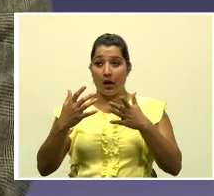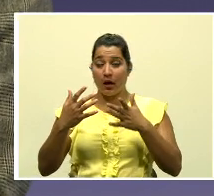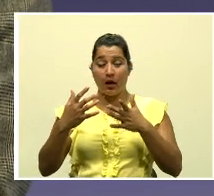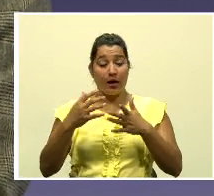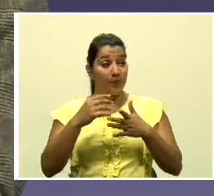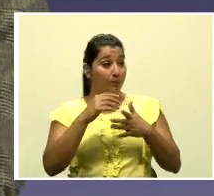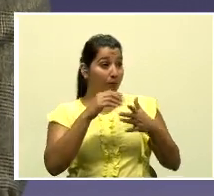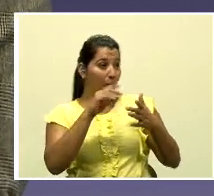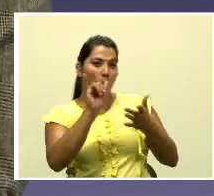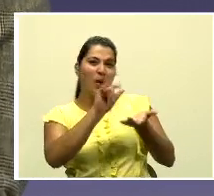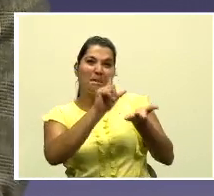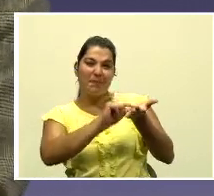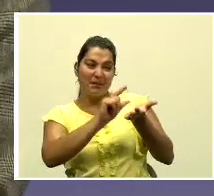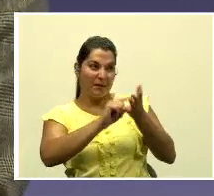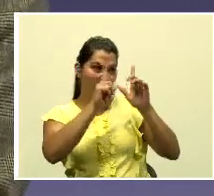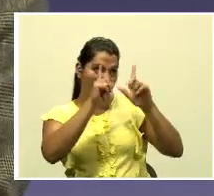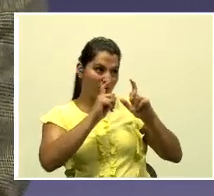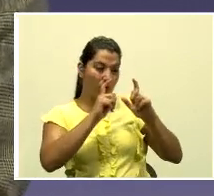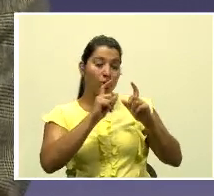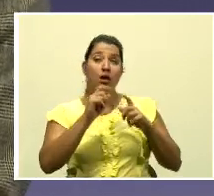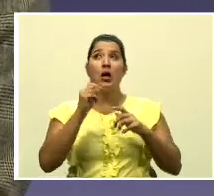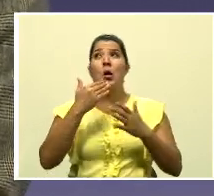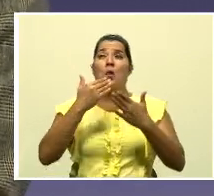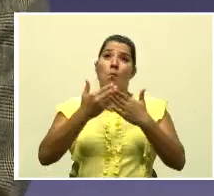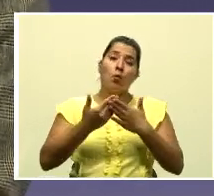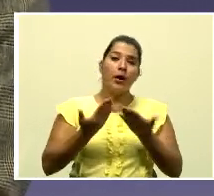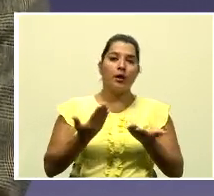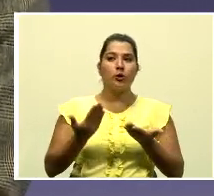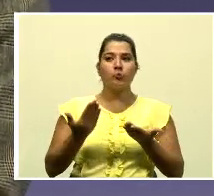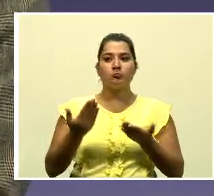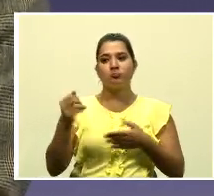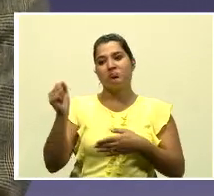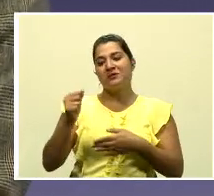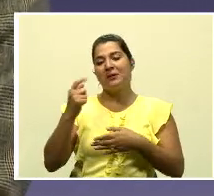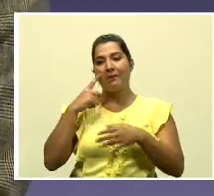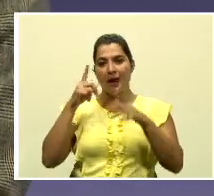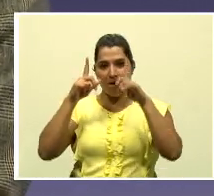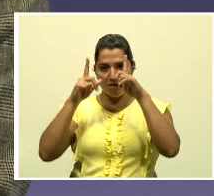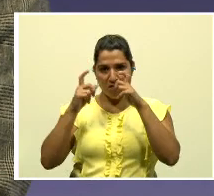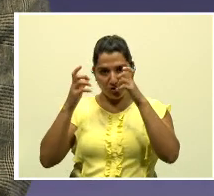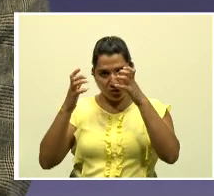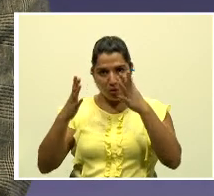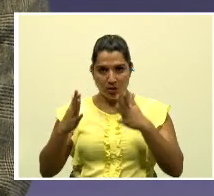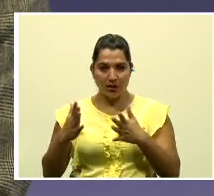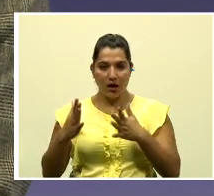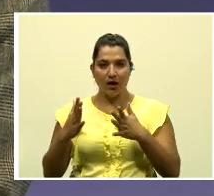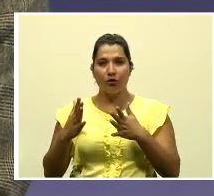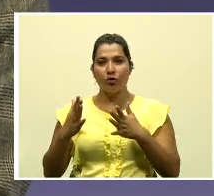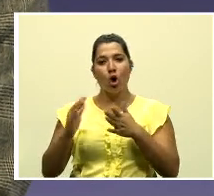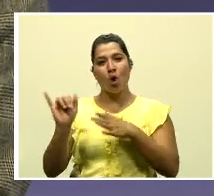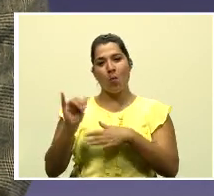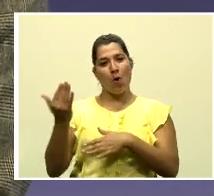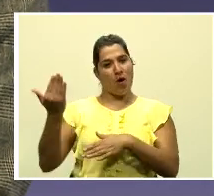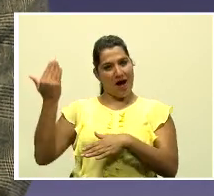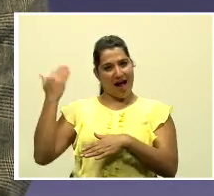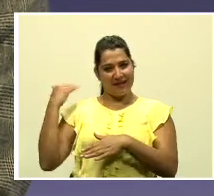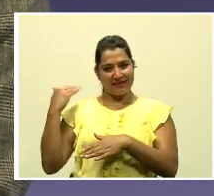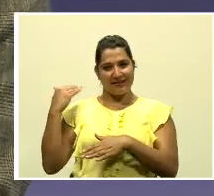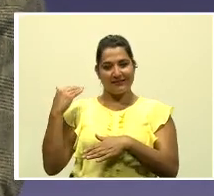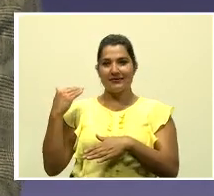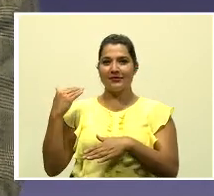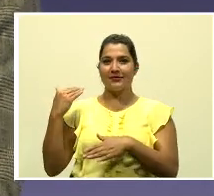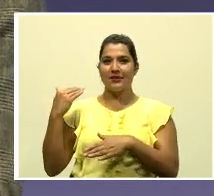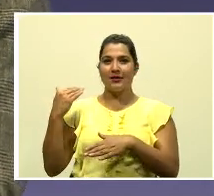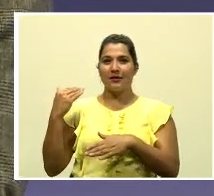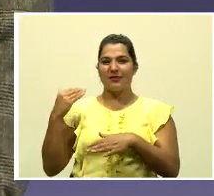también en el revelado para el caso de los fotógrafos que son, digamos, de tendencia fotoquímica.